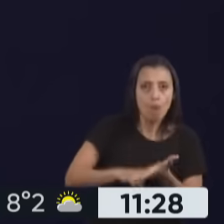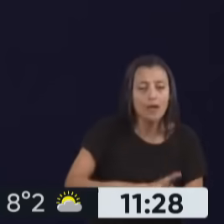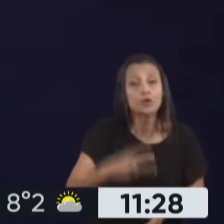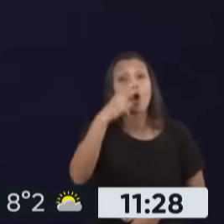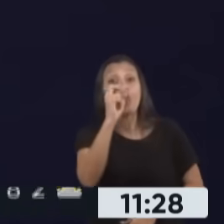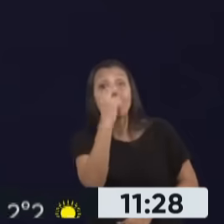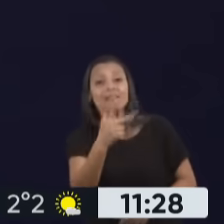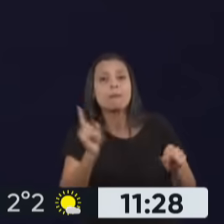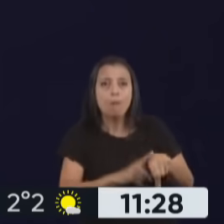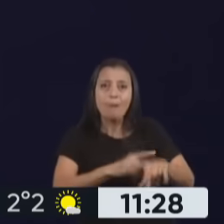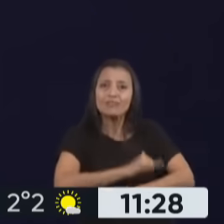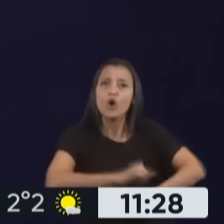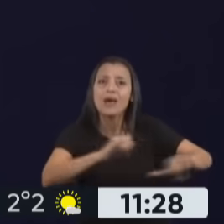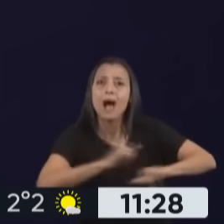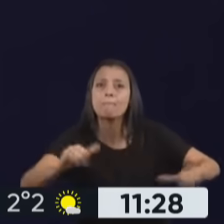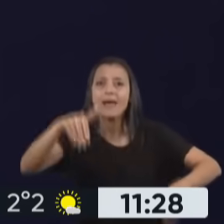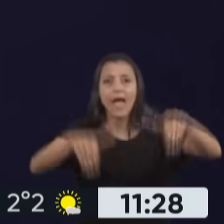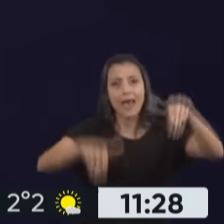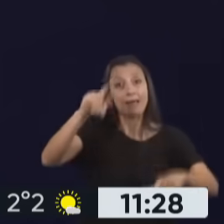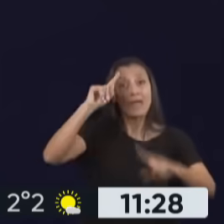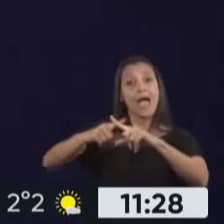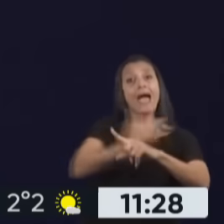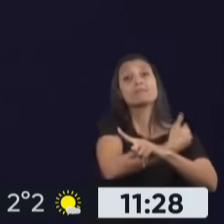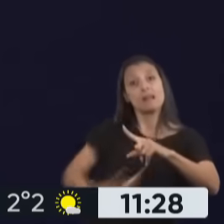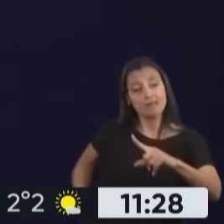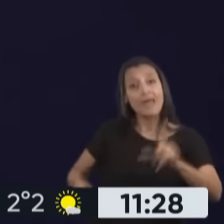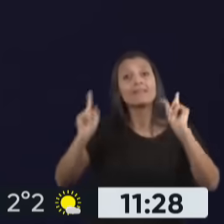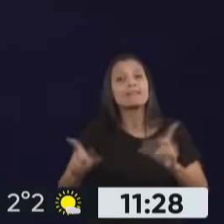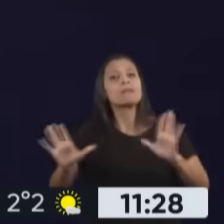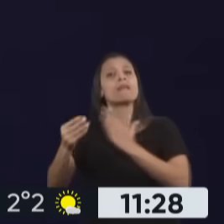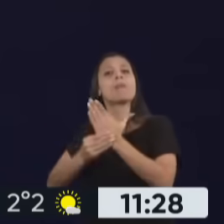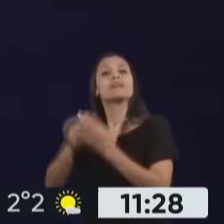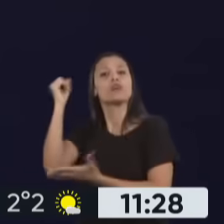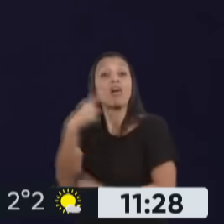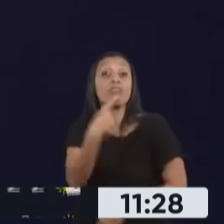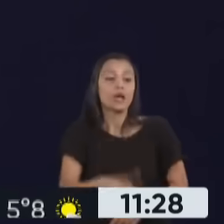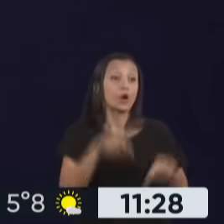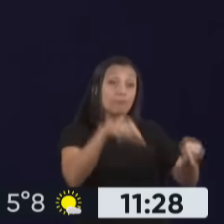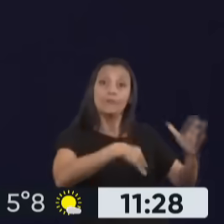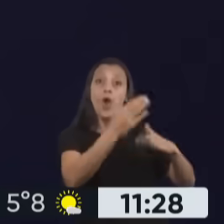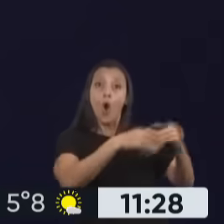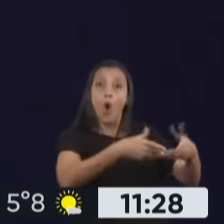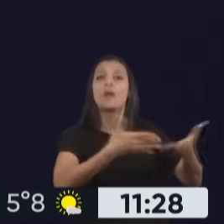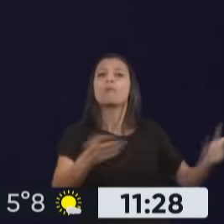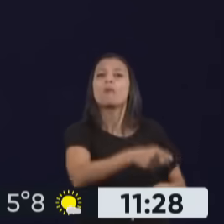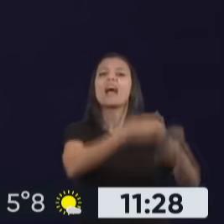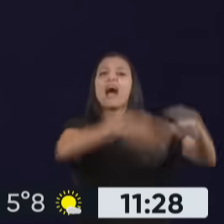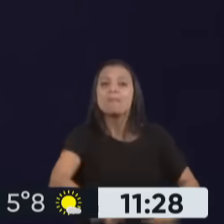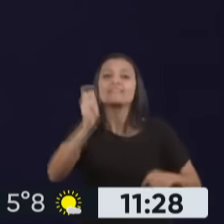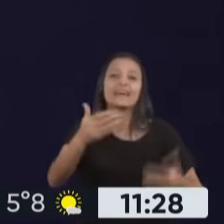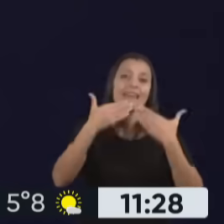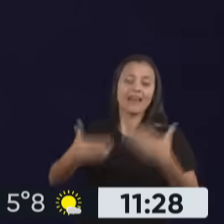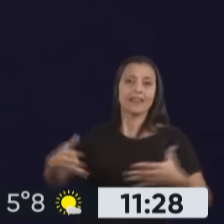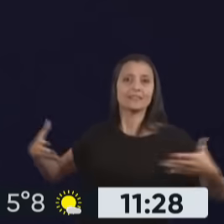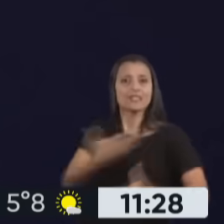campaña electoral, un ex candidato a presidente, por entonces también ministro de Economía, decía: esta obra la empezó un gobierno peronista y la va